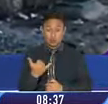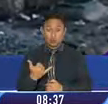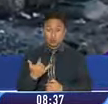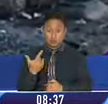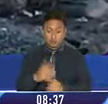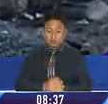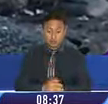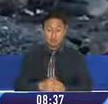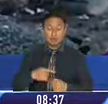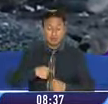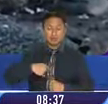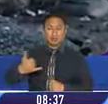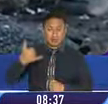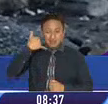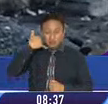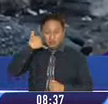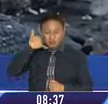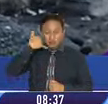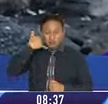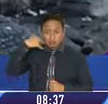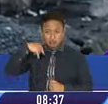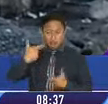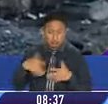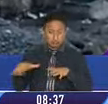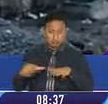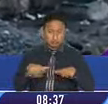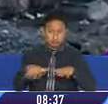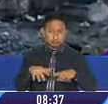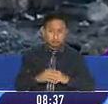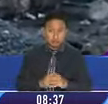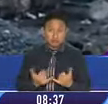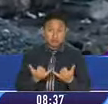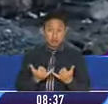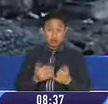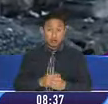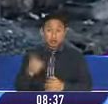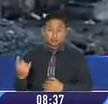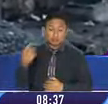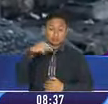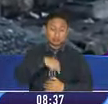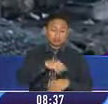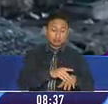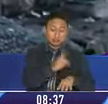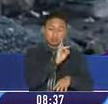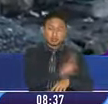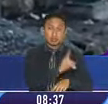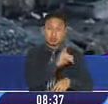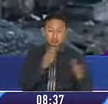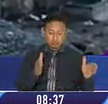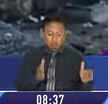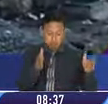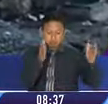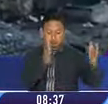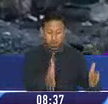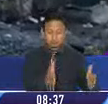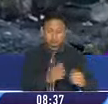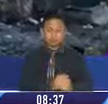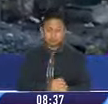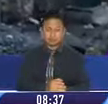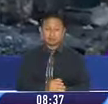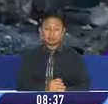ha comunicado con nosotros, ha coordinado y el día de hoy pues va a hacer la donación de un espacio en